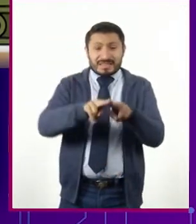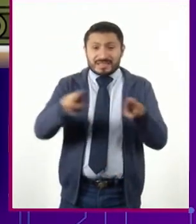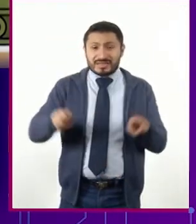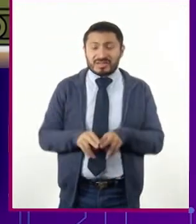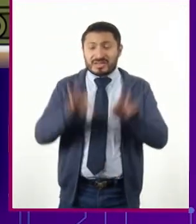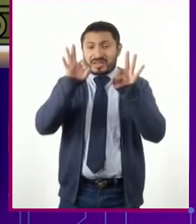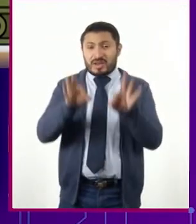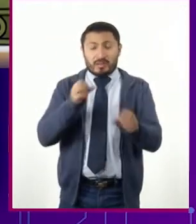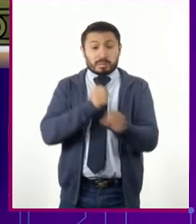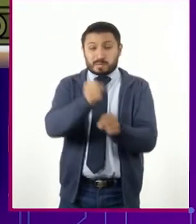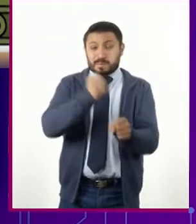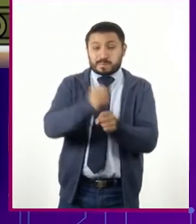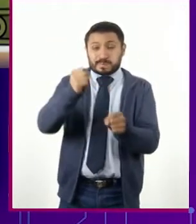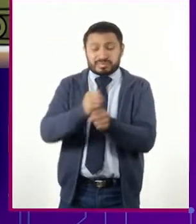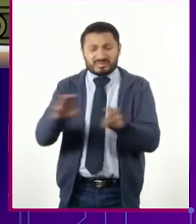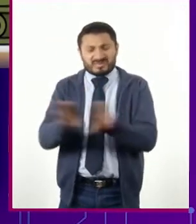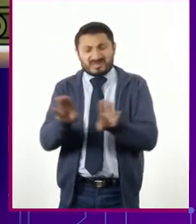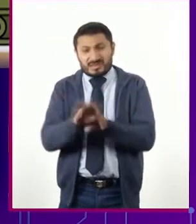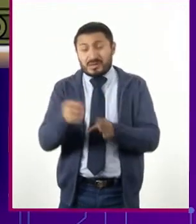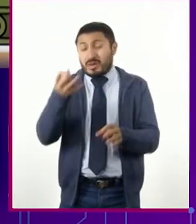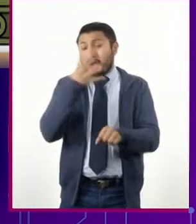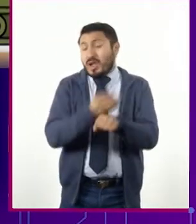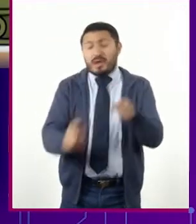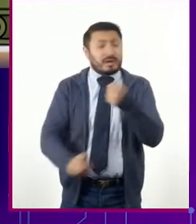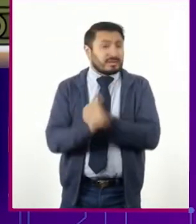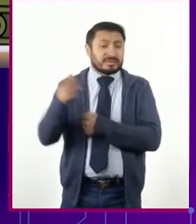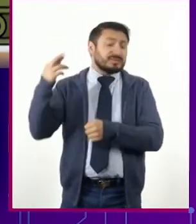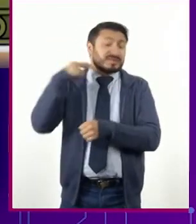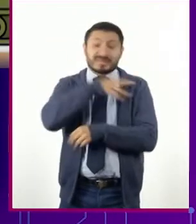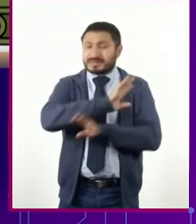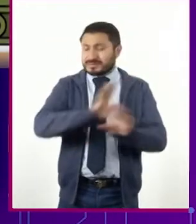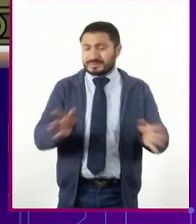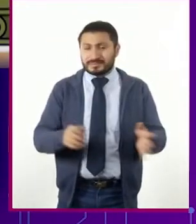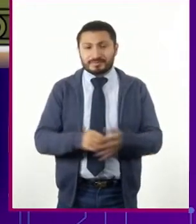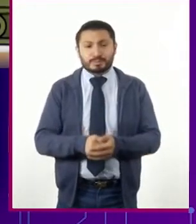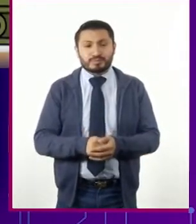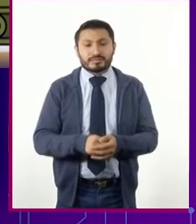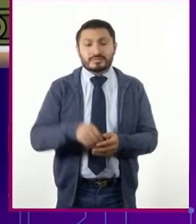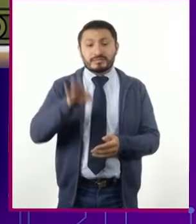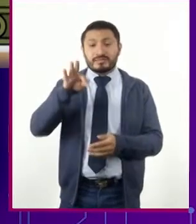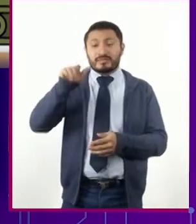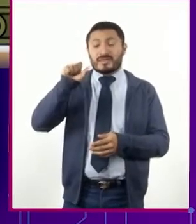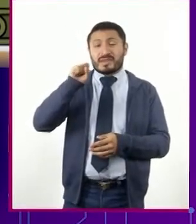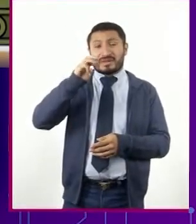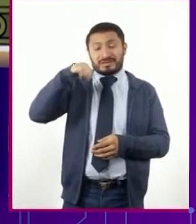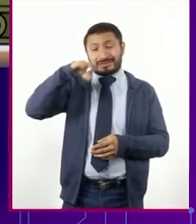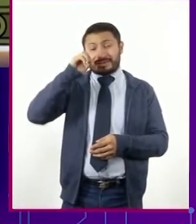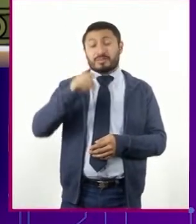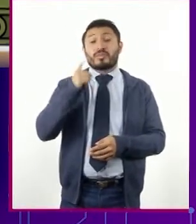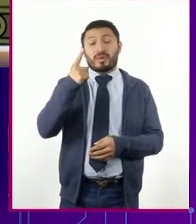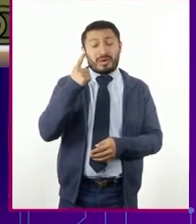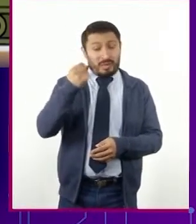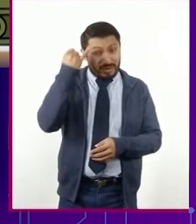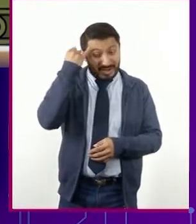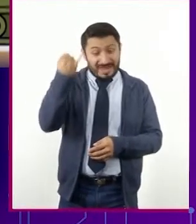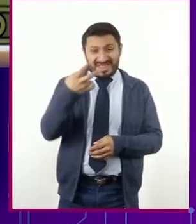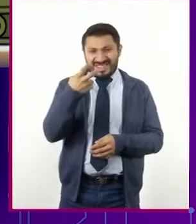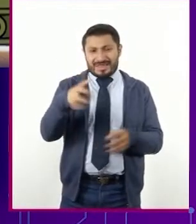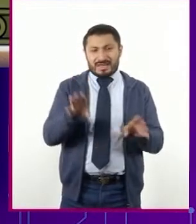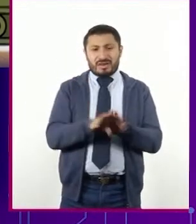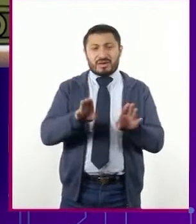y violentas que ofrecían soluciones rápidas y radicales. El fascismo era una de ellas. Predicaba